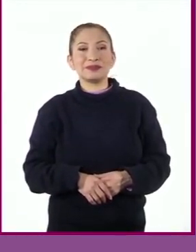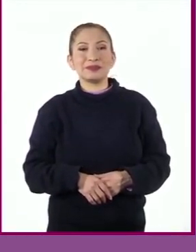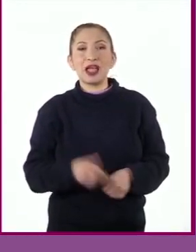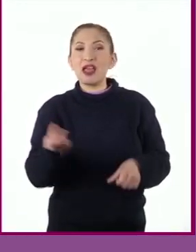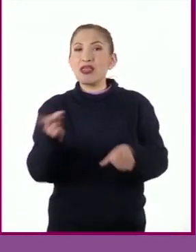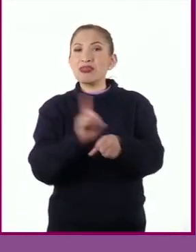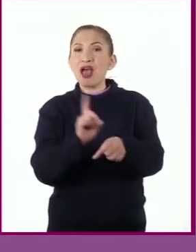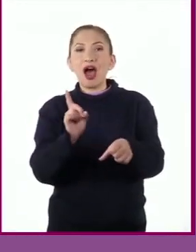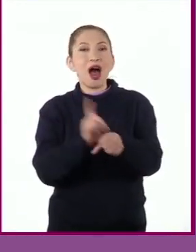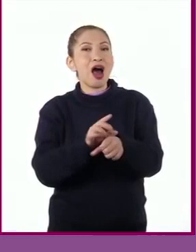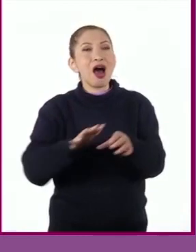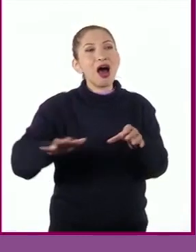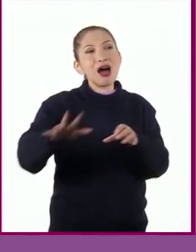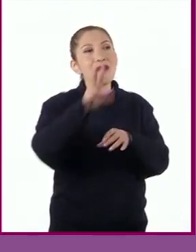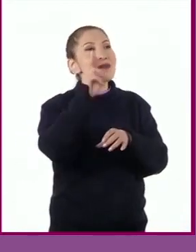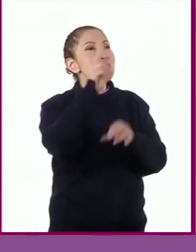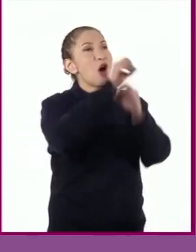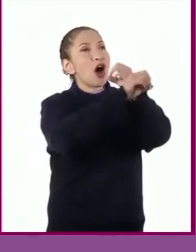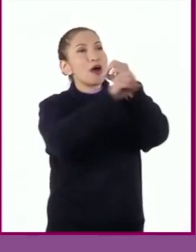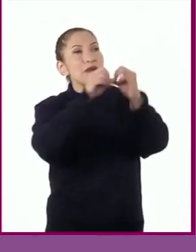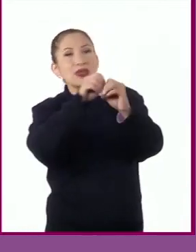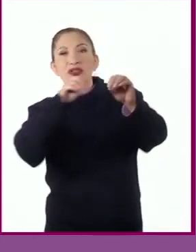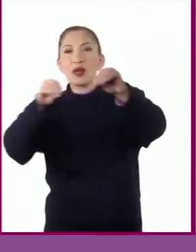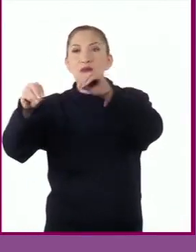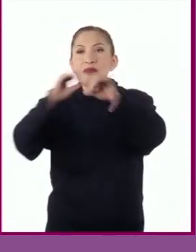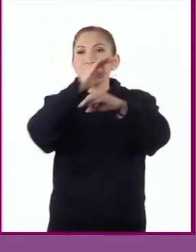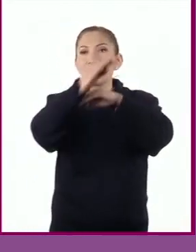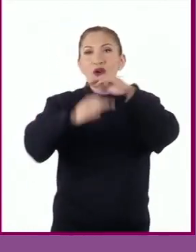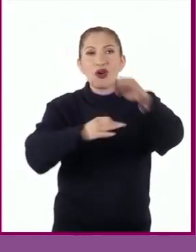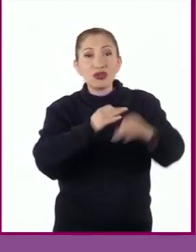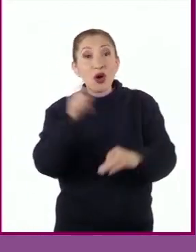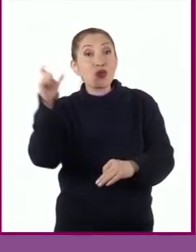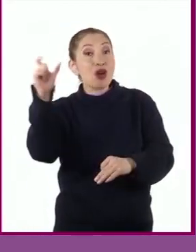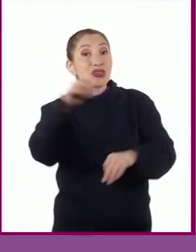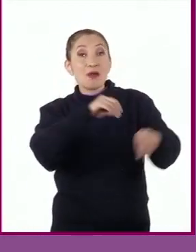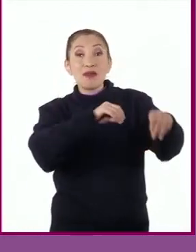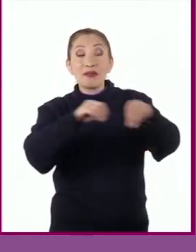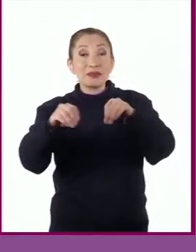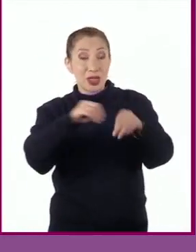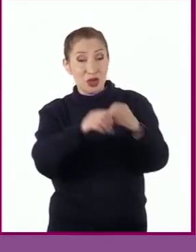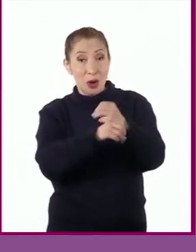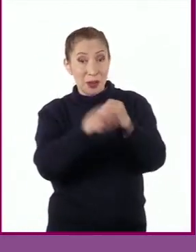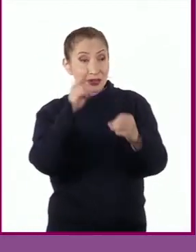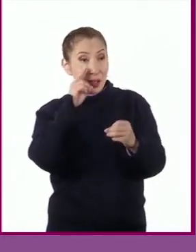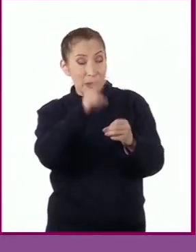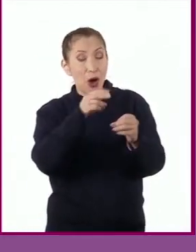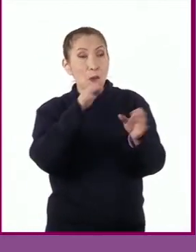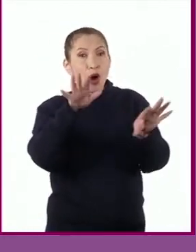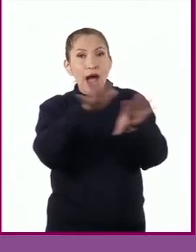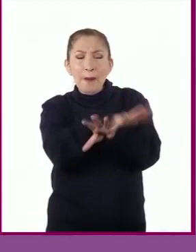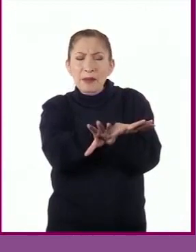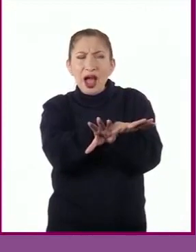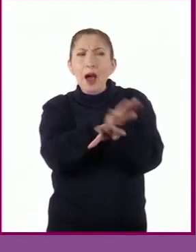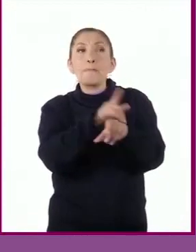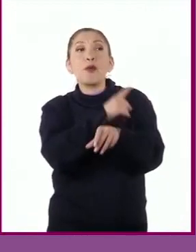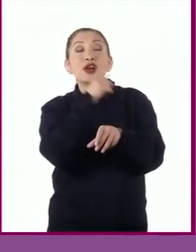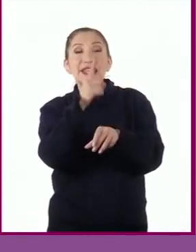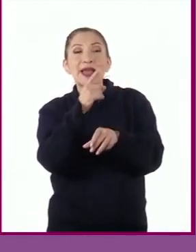Día a día estamos rodeados de objetos en movimiento. Cuando el movimiento de un objeto se ve alterado, es